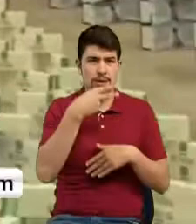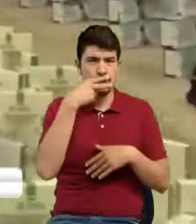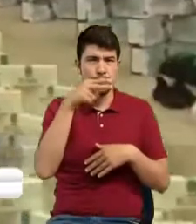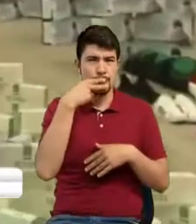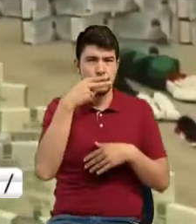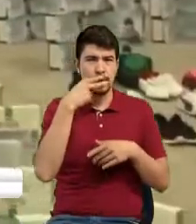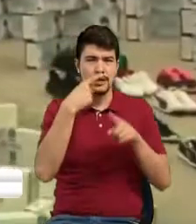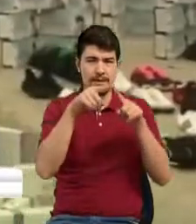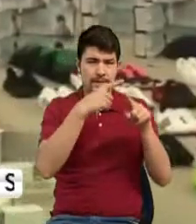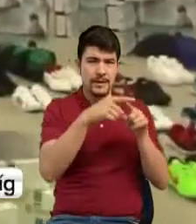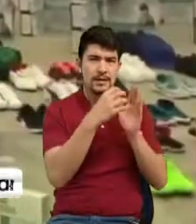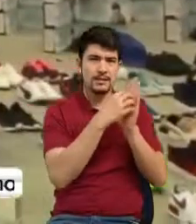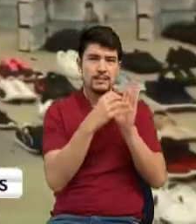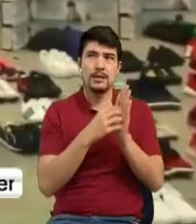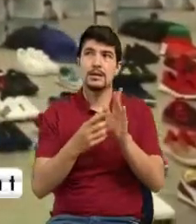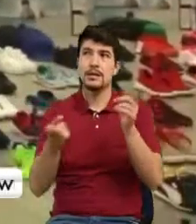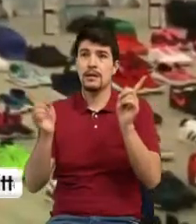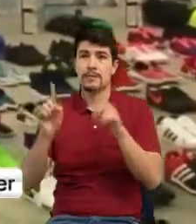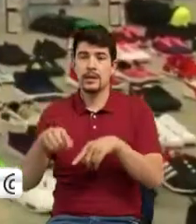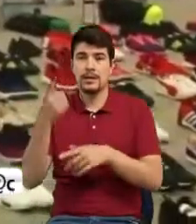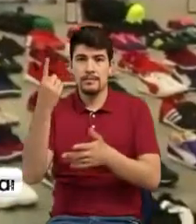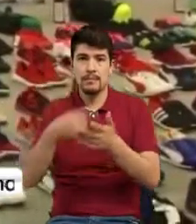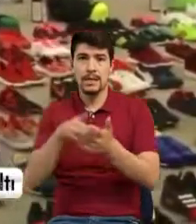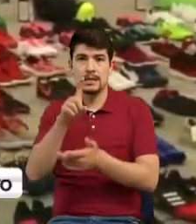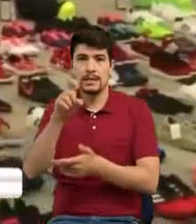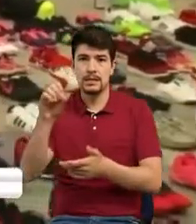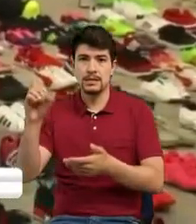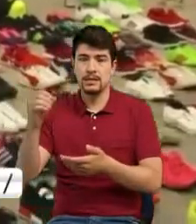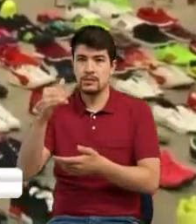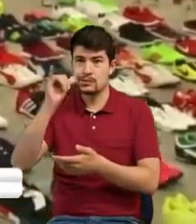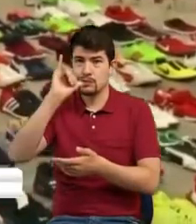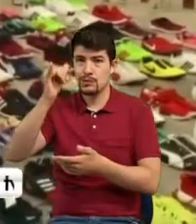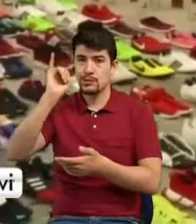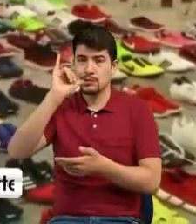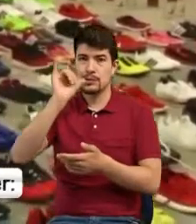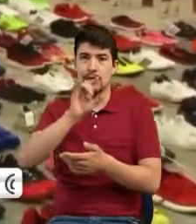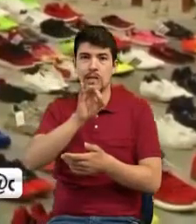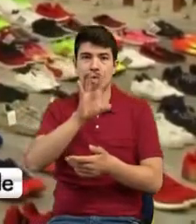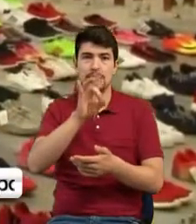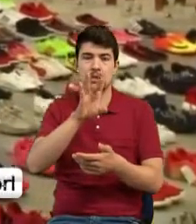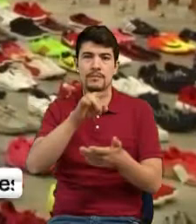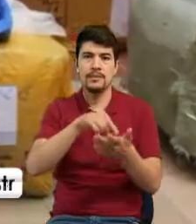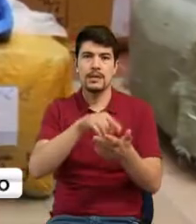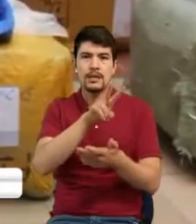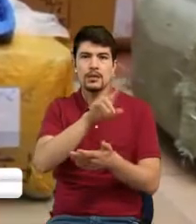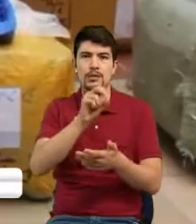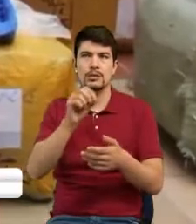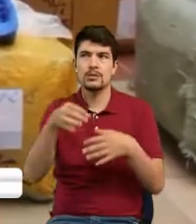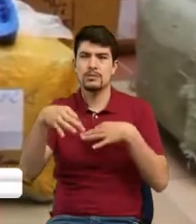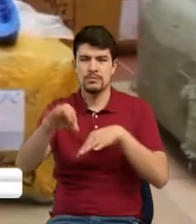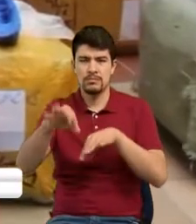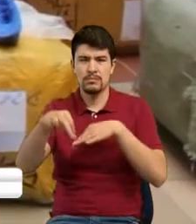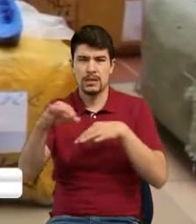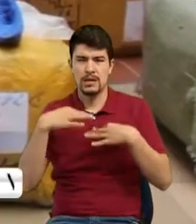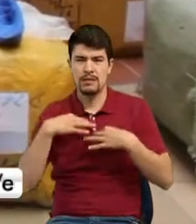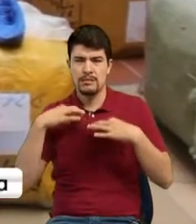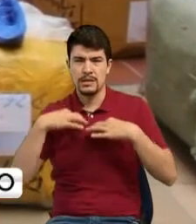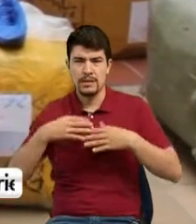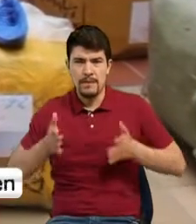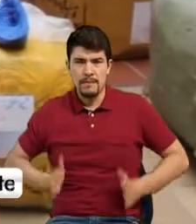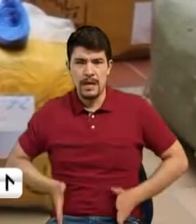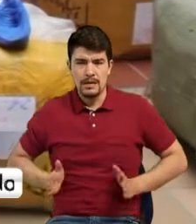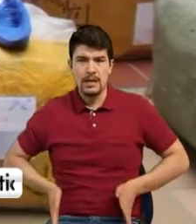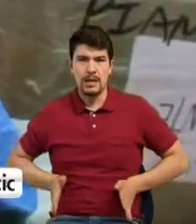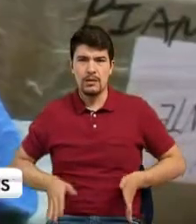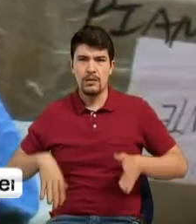de diferentes marcas, más de 1.600 litros de licor, 15.200 unidades de confecciones, camisetas, pantalones,